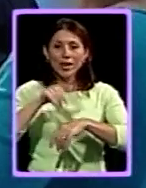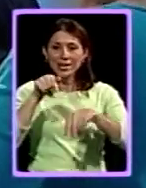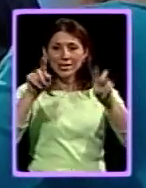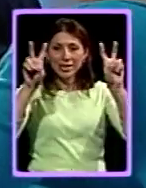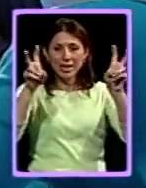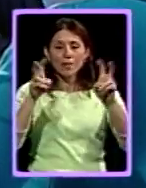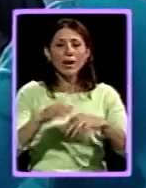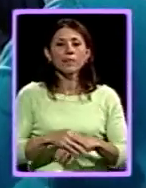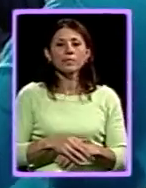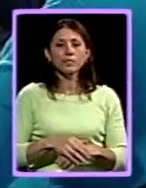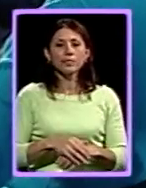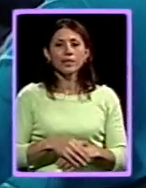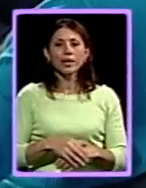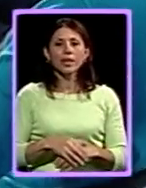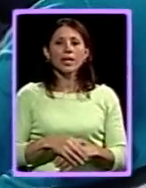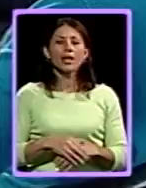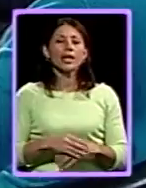tema